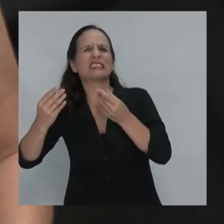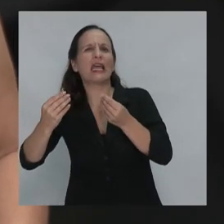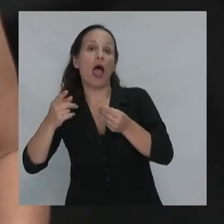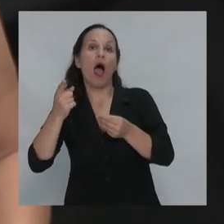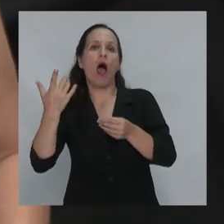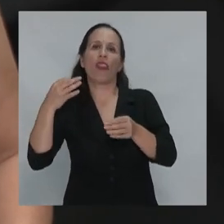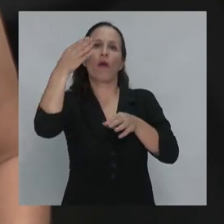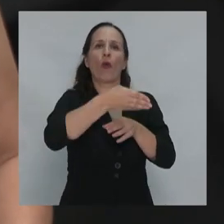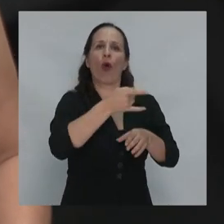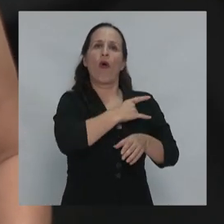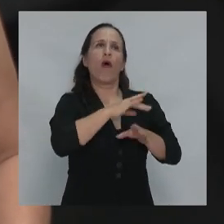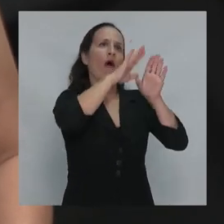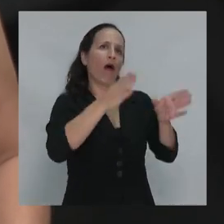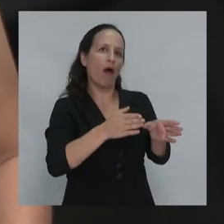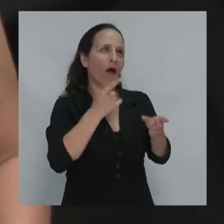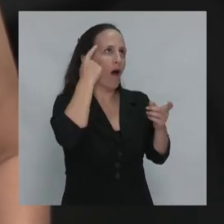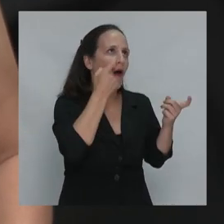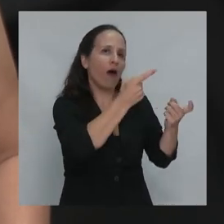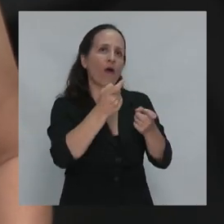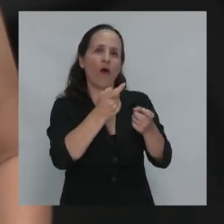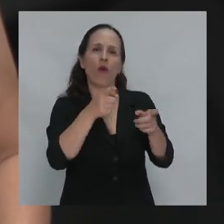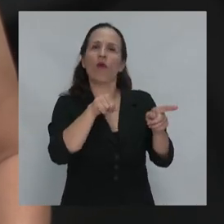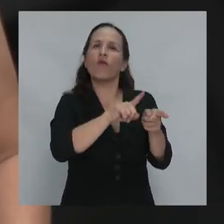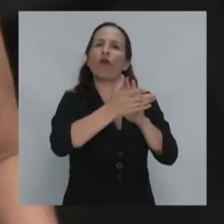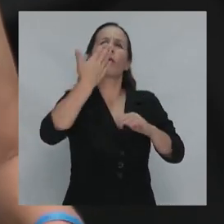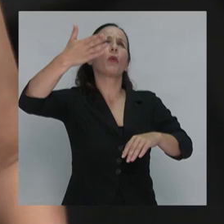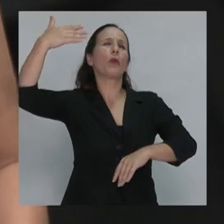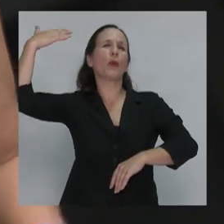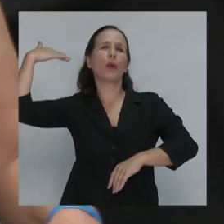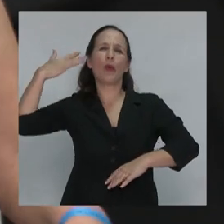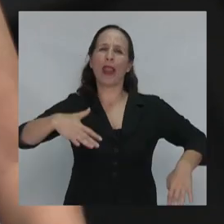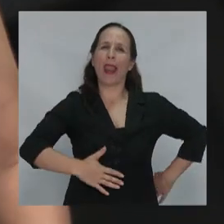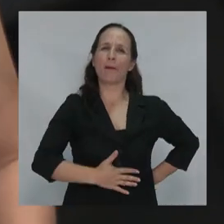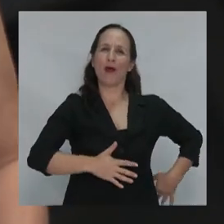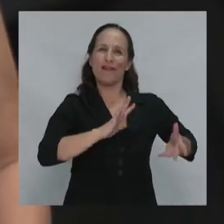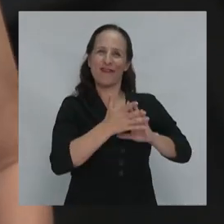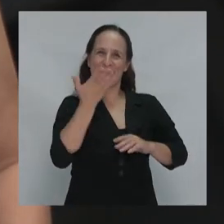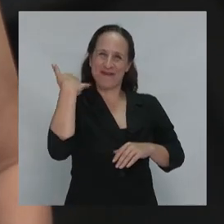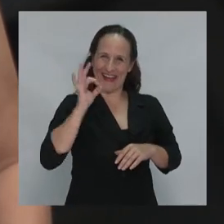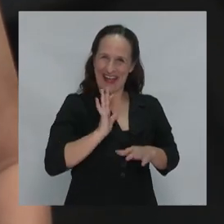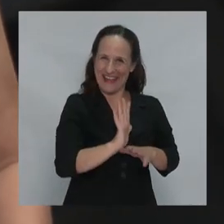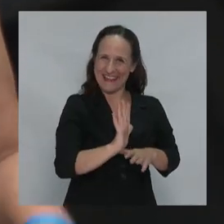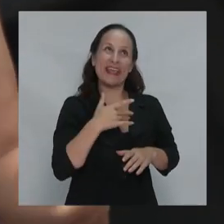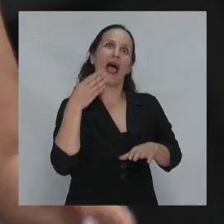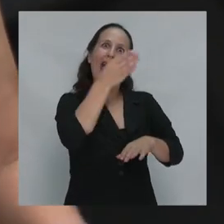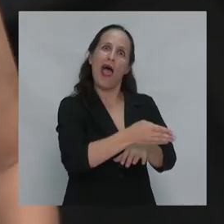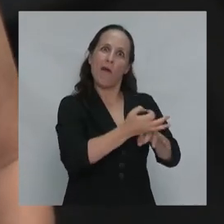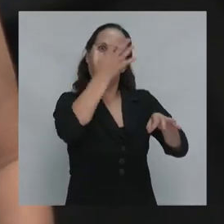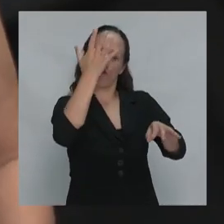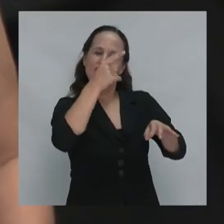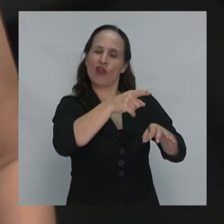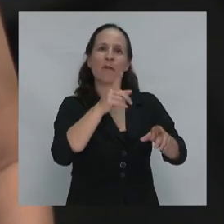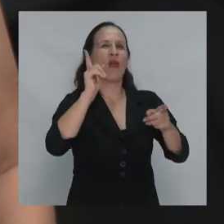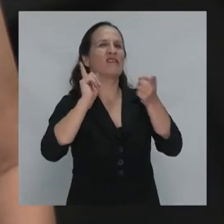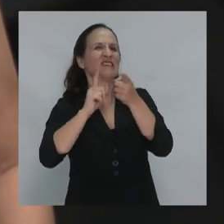academia que se corresponde con un modelo napoleónico, con un modelo que generó, favoreció carreras de profesiones